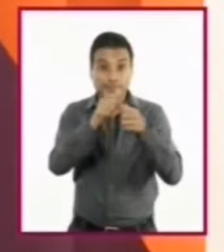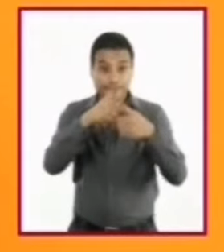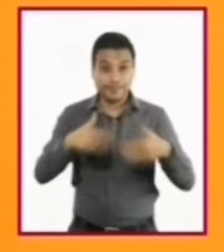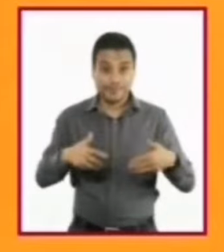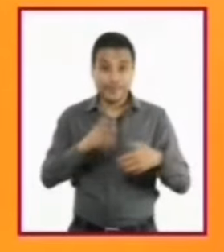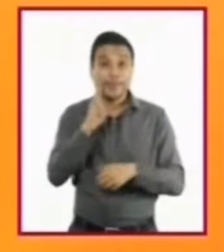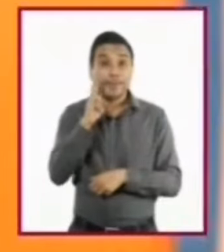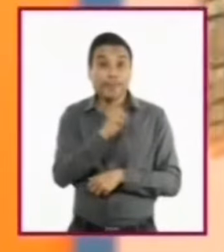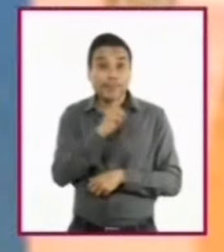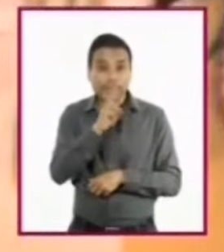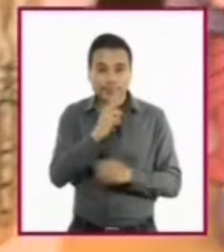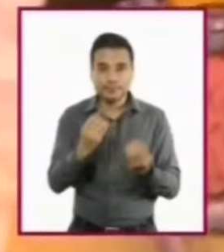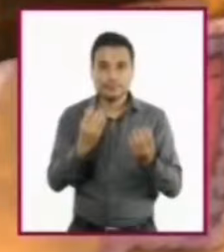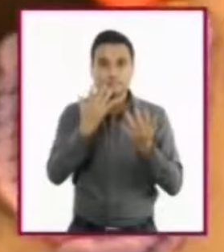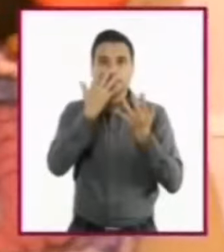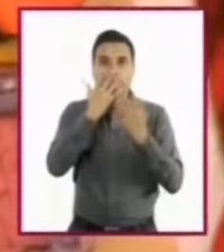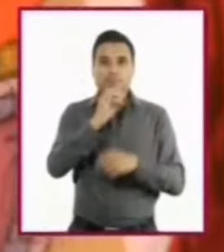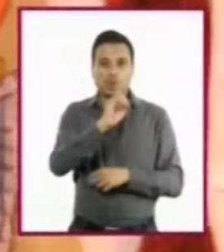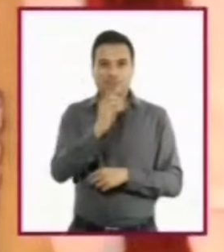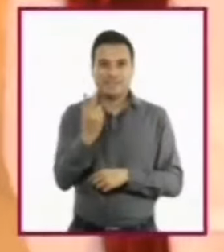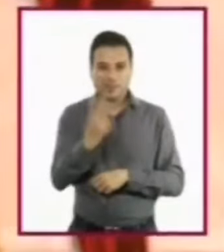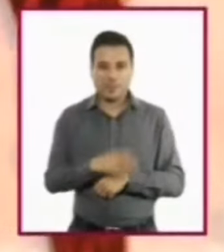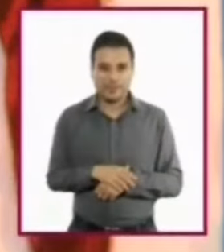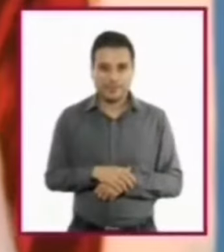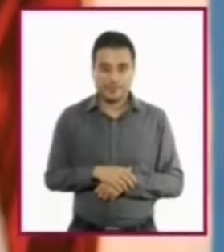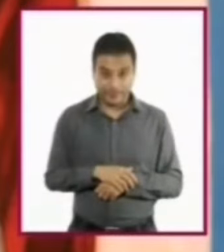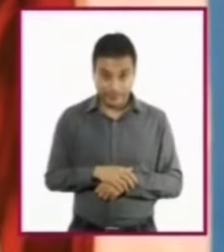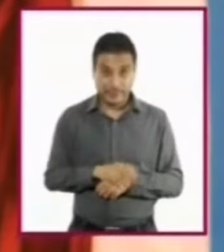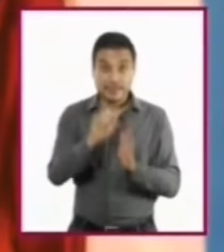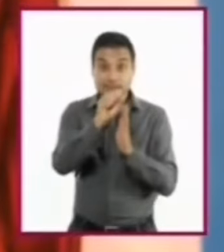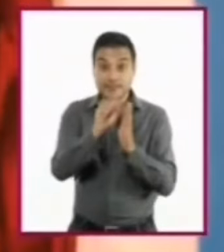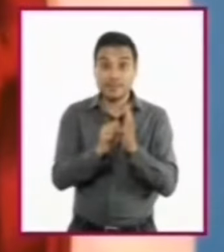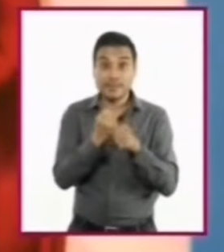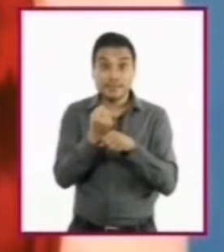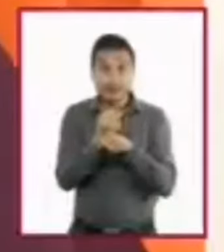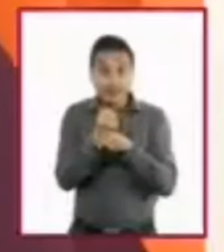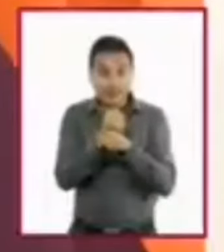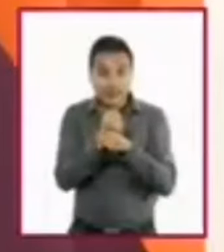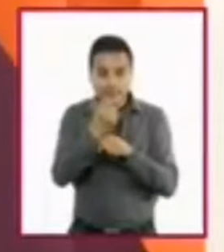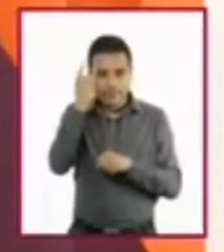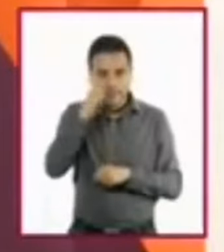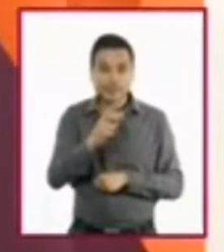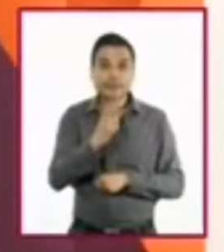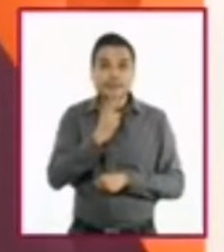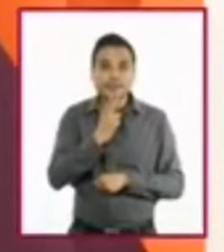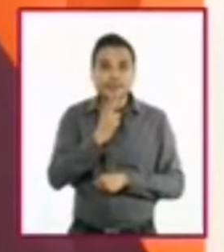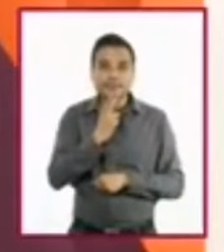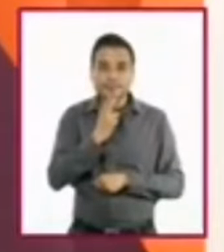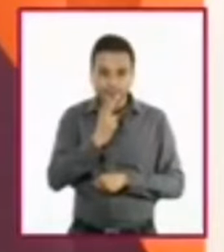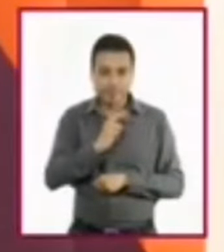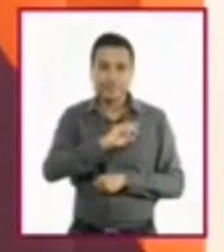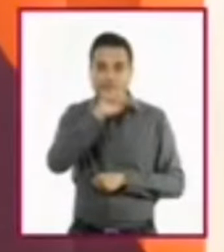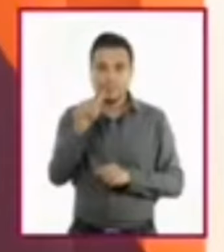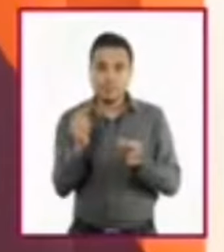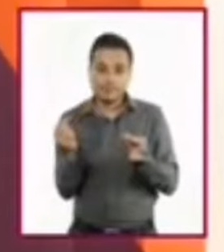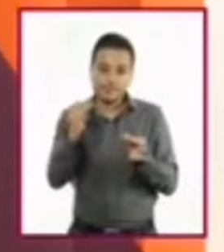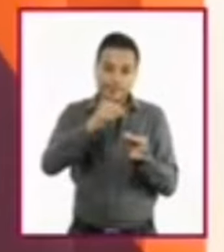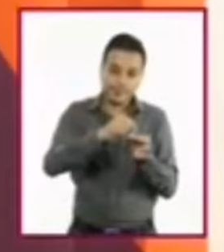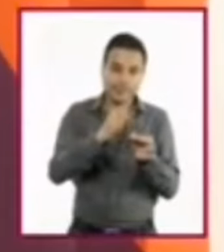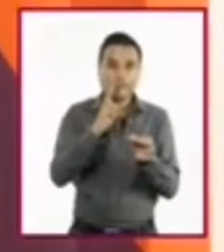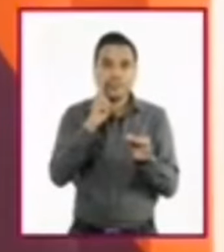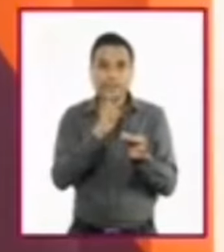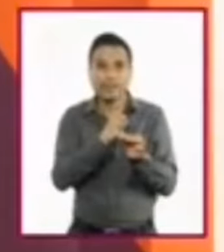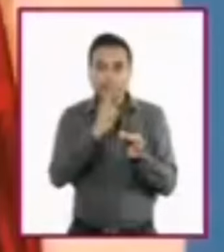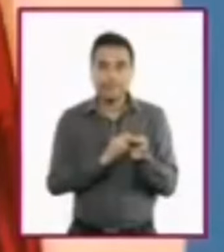el circulatorio constituye las vías que permiten la llegada de la glucosa y el oxígeno a las células.